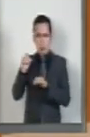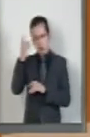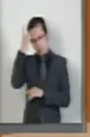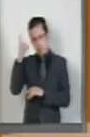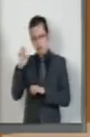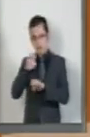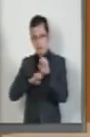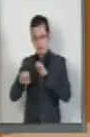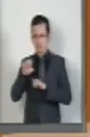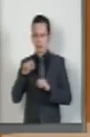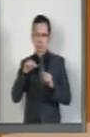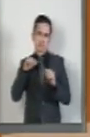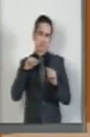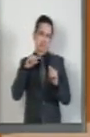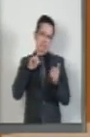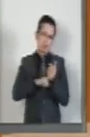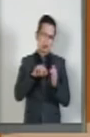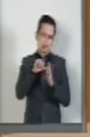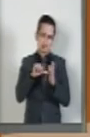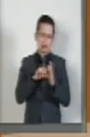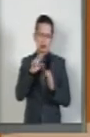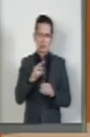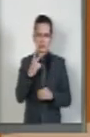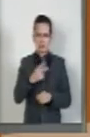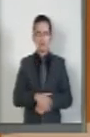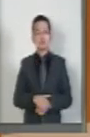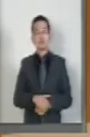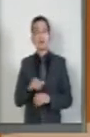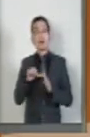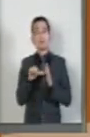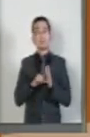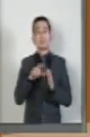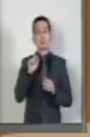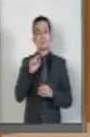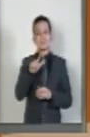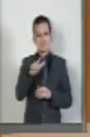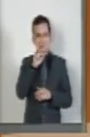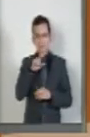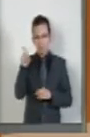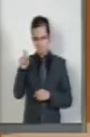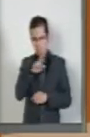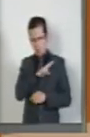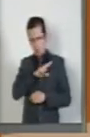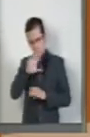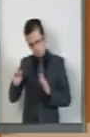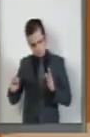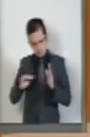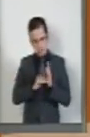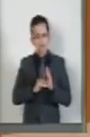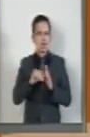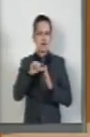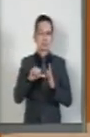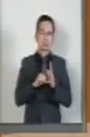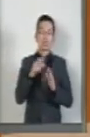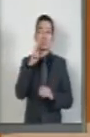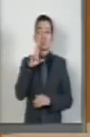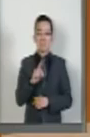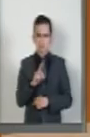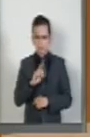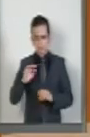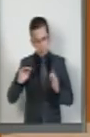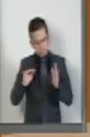esta ley. En el artículo 27 incluimos a los particulares. En el artículo 30 incluimos a